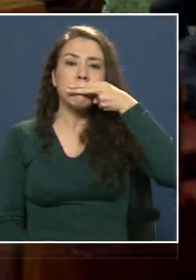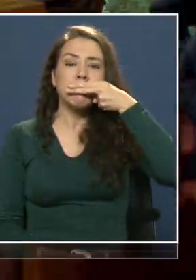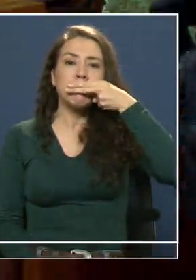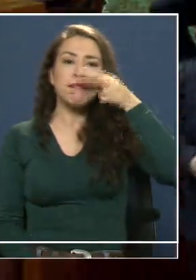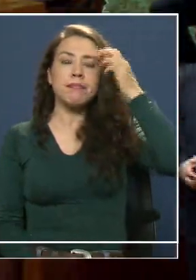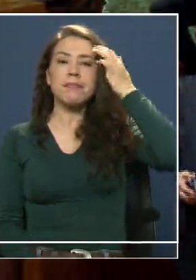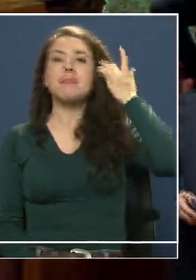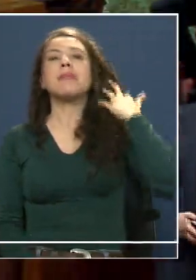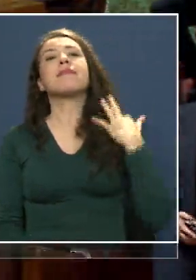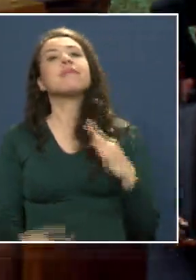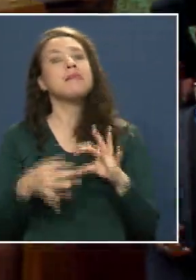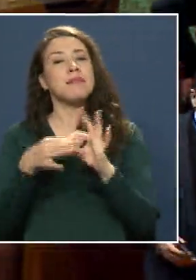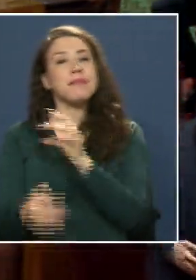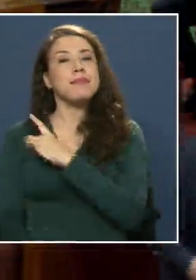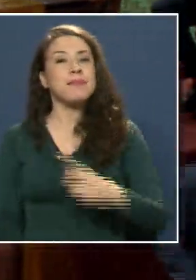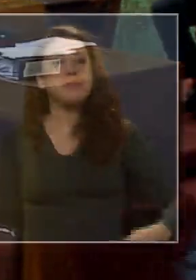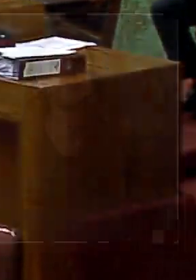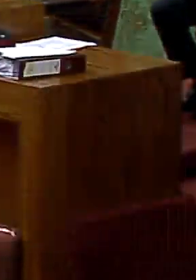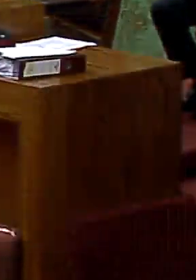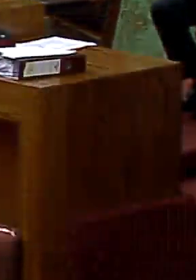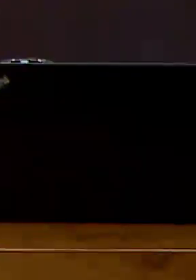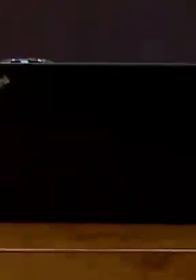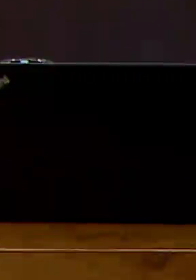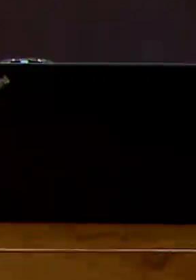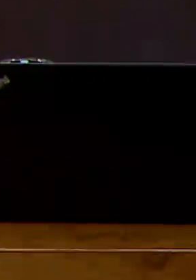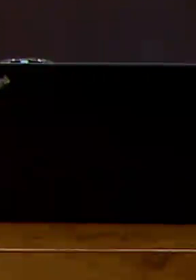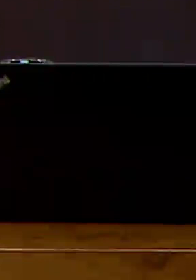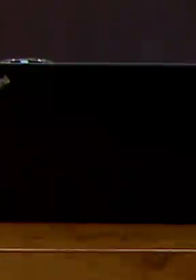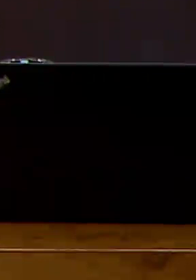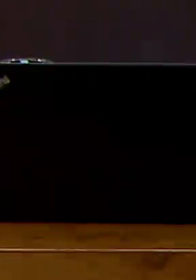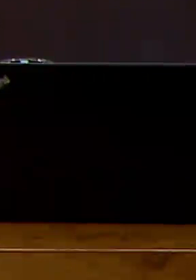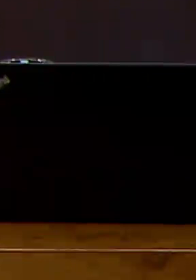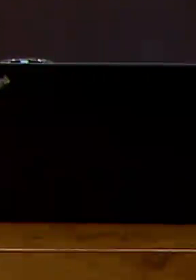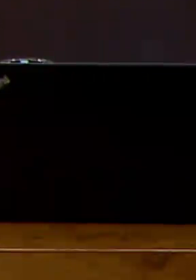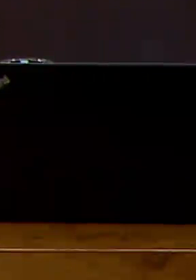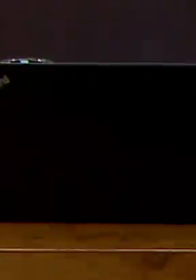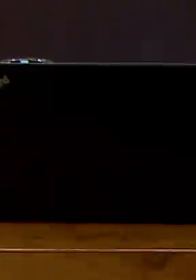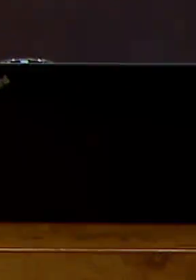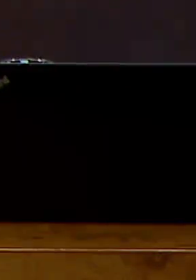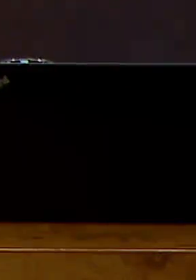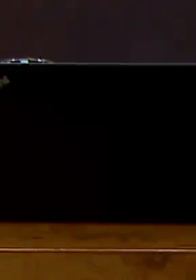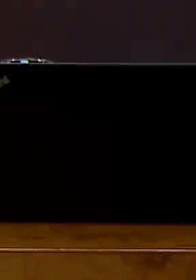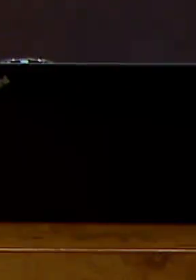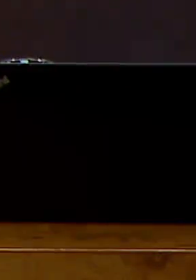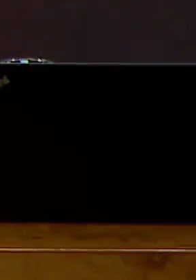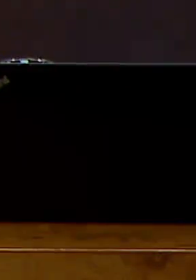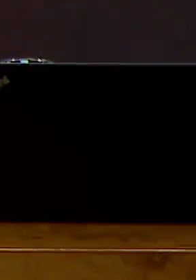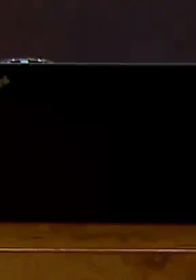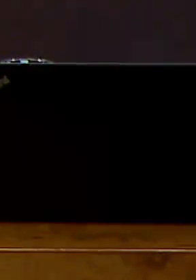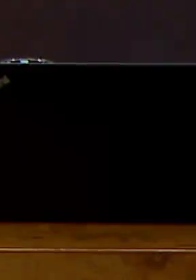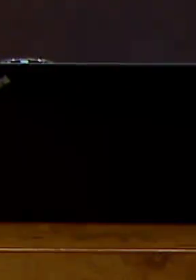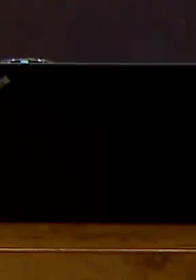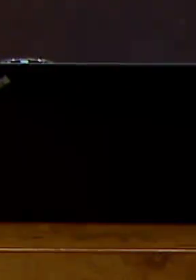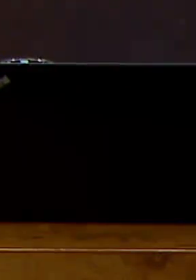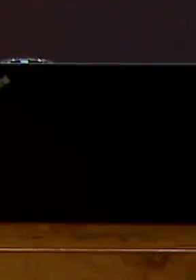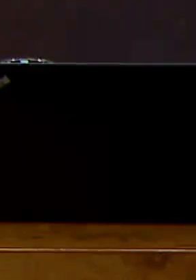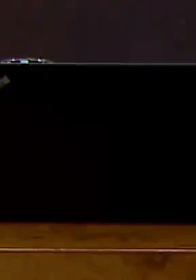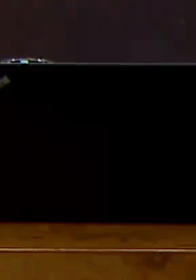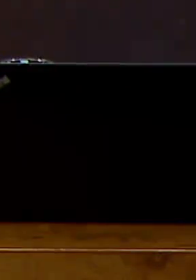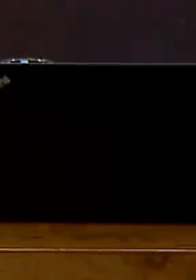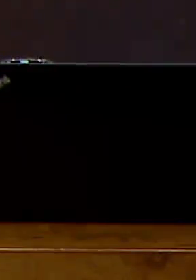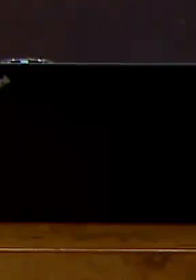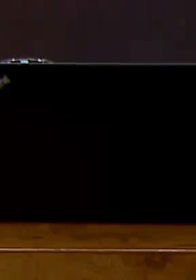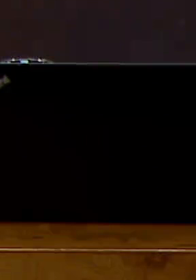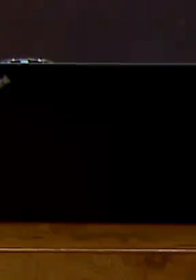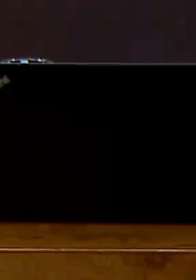Gracias, diputado René Zaffirio. Corresponde ahora hacer uso de la palabra a la diputada del Comité